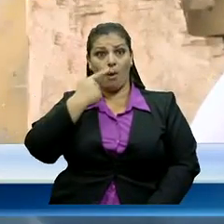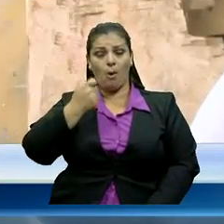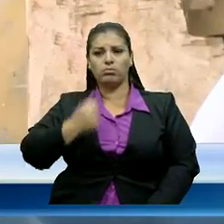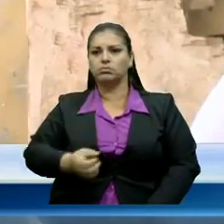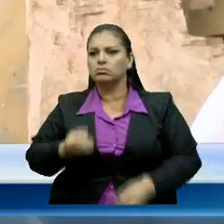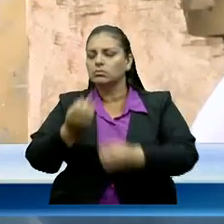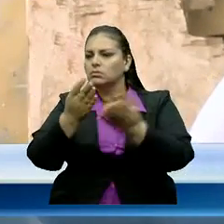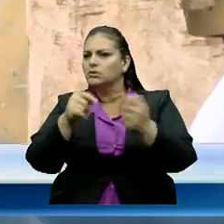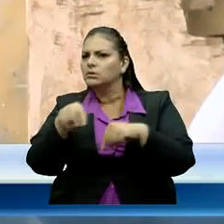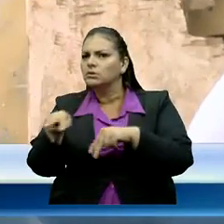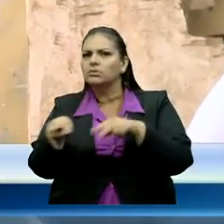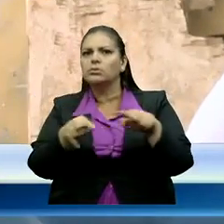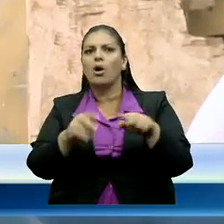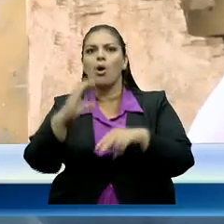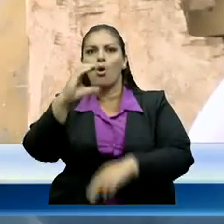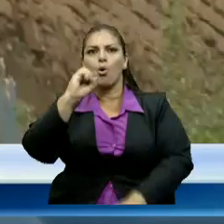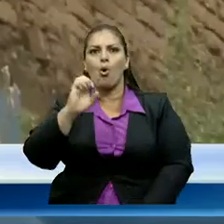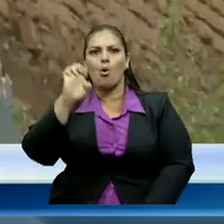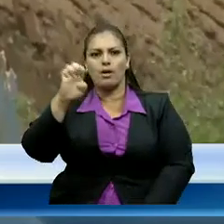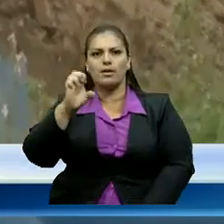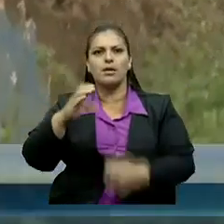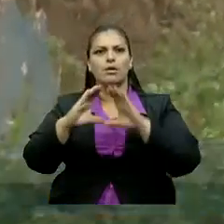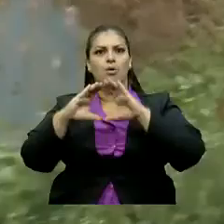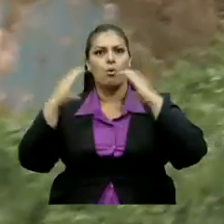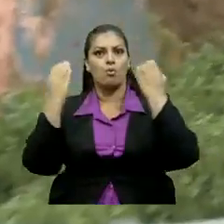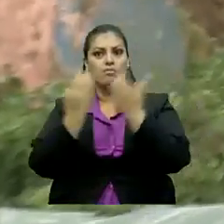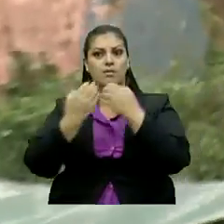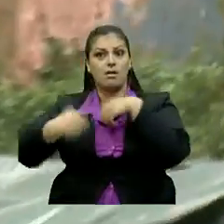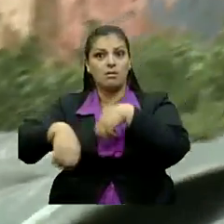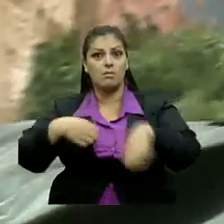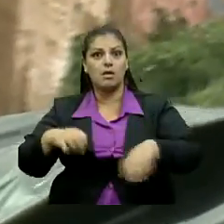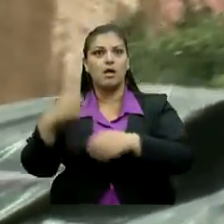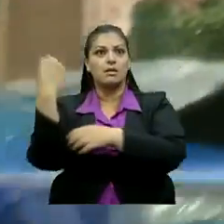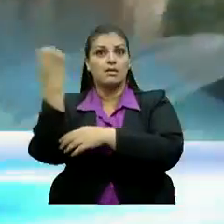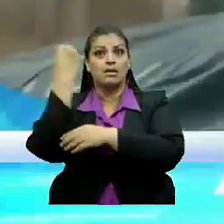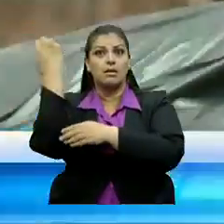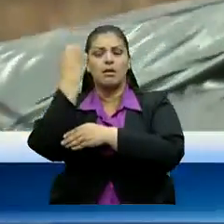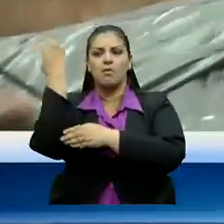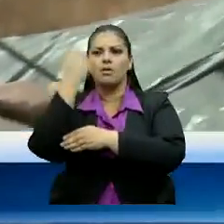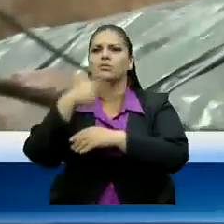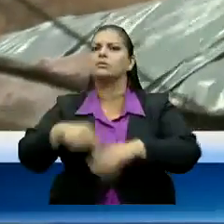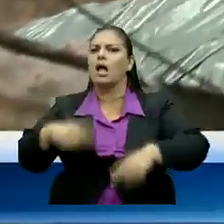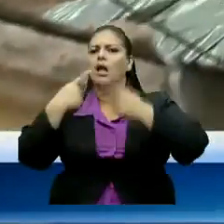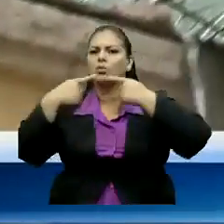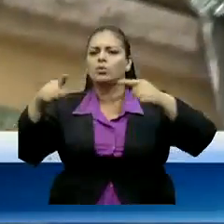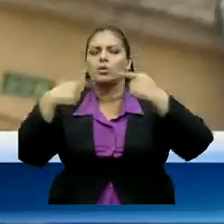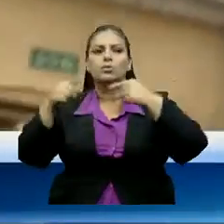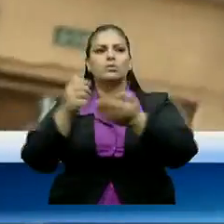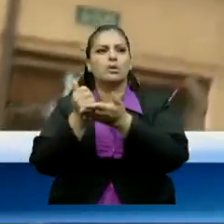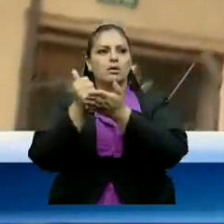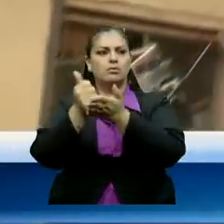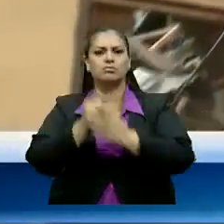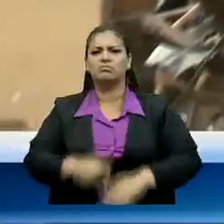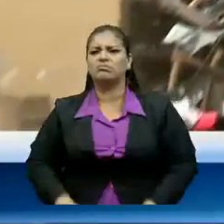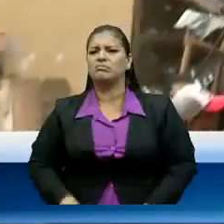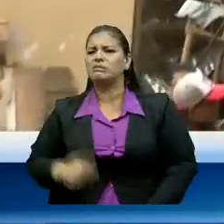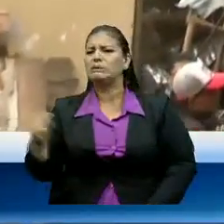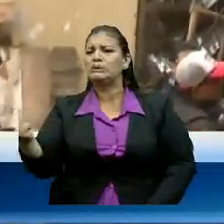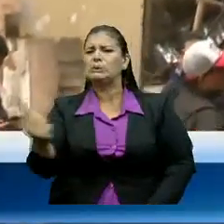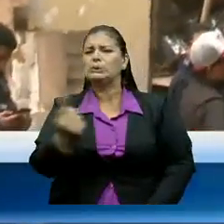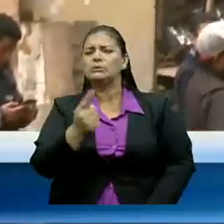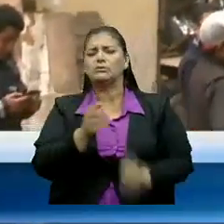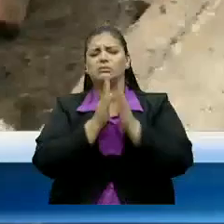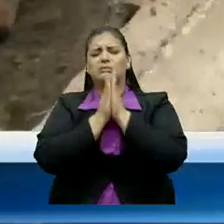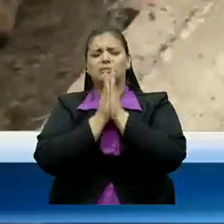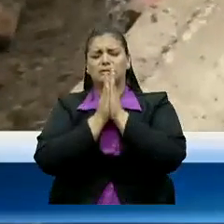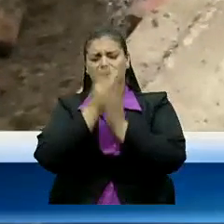activo el Comité de Operaciones de Emergencia. Invierno destructor que tiene a decenas de familias elevando más de una oración al Todopoderoso para que la lluvia